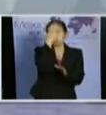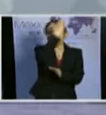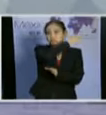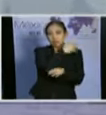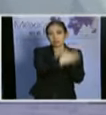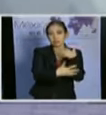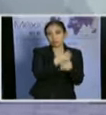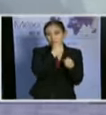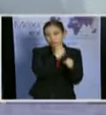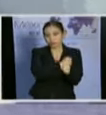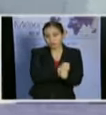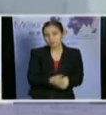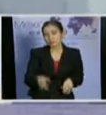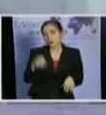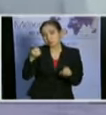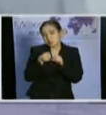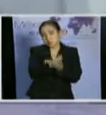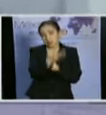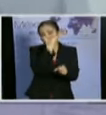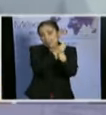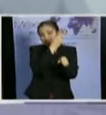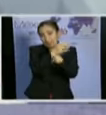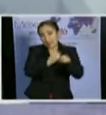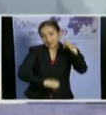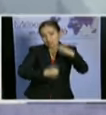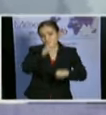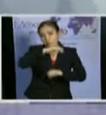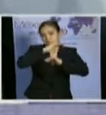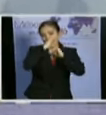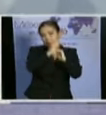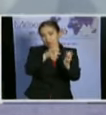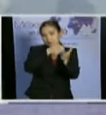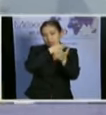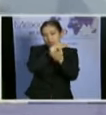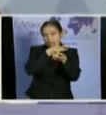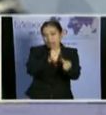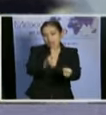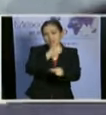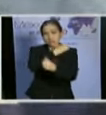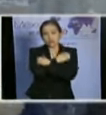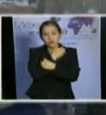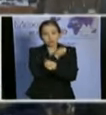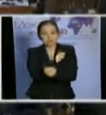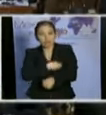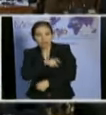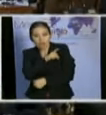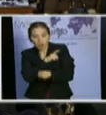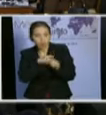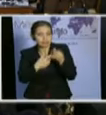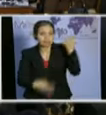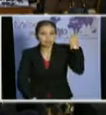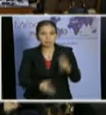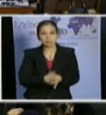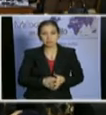15 años. Los llamados ajustes estructurales que limitaban el gasto en educación, en salud,